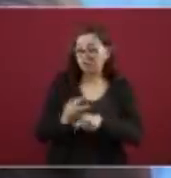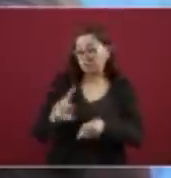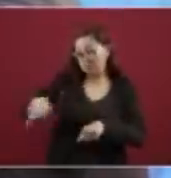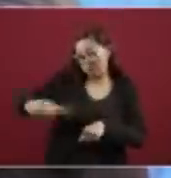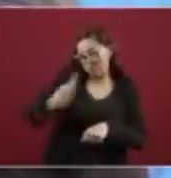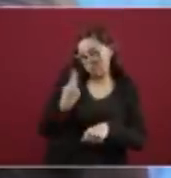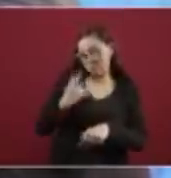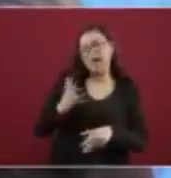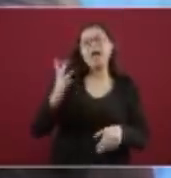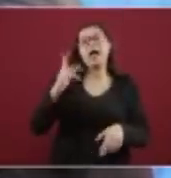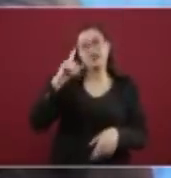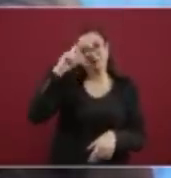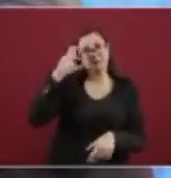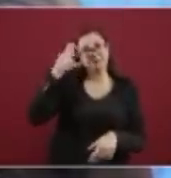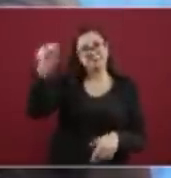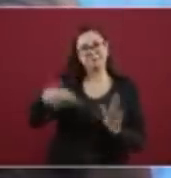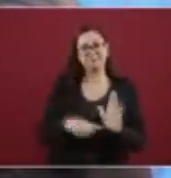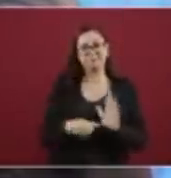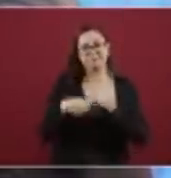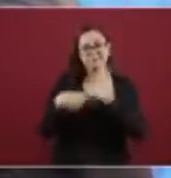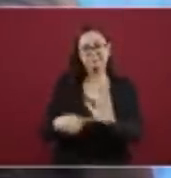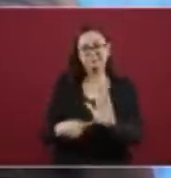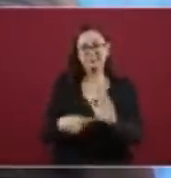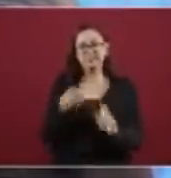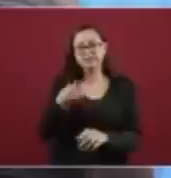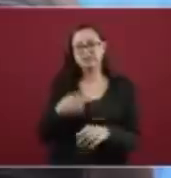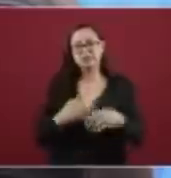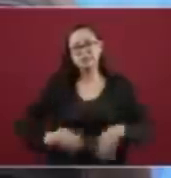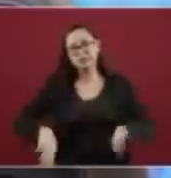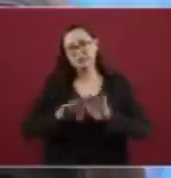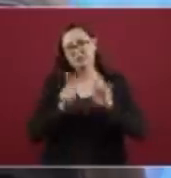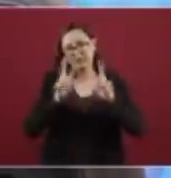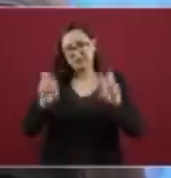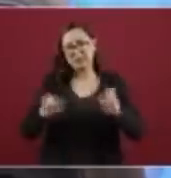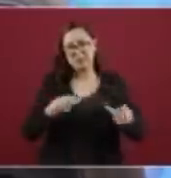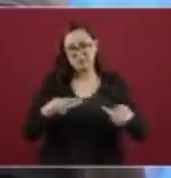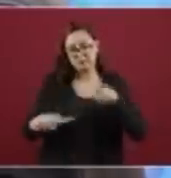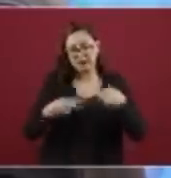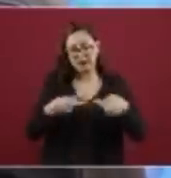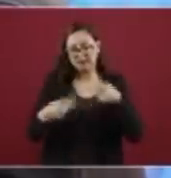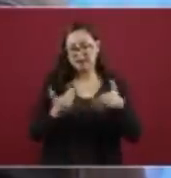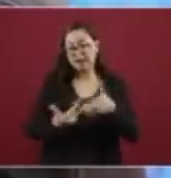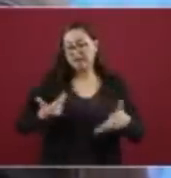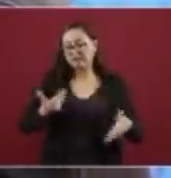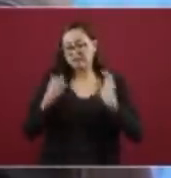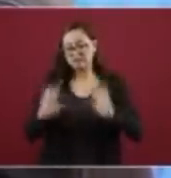y nos importa mucho lo del plan de prevención,